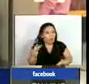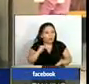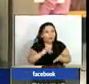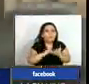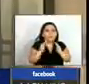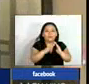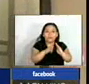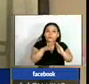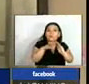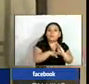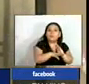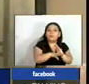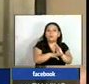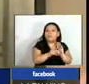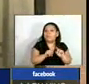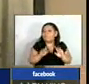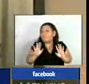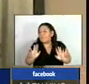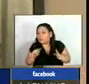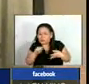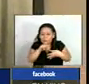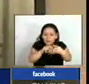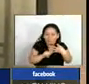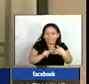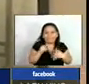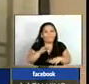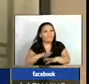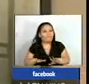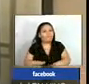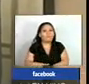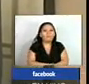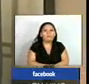cuarentena, pero sería la última opción.